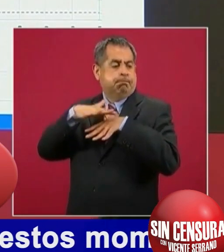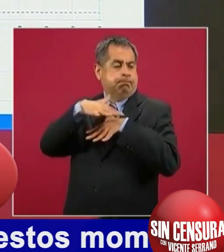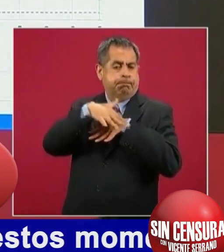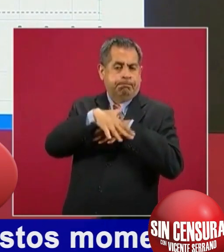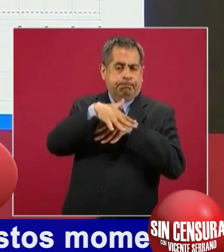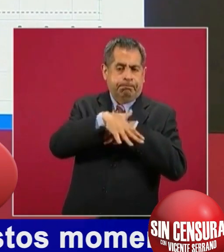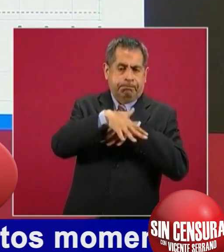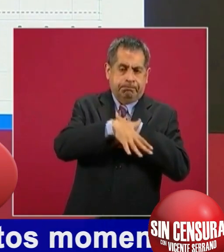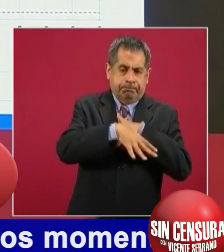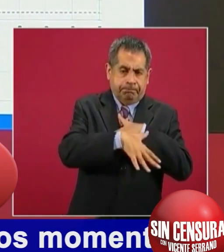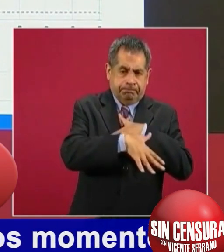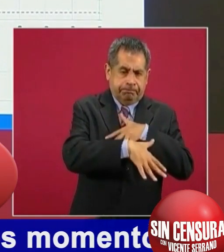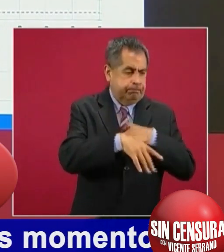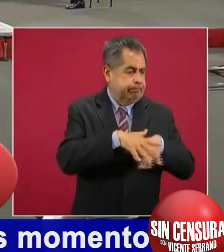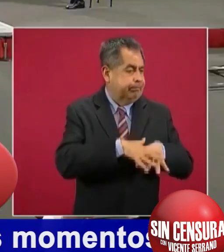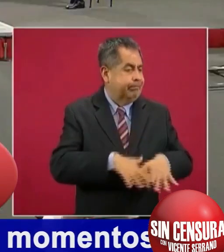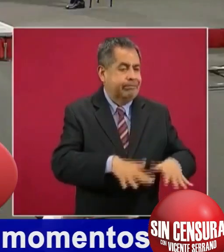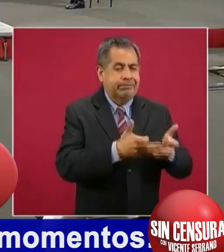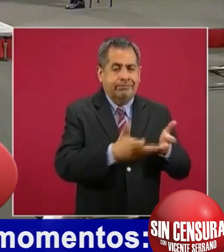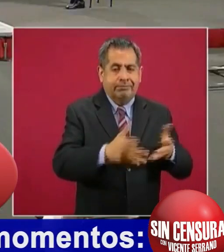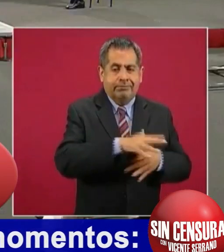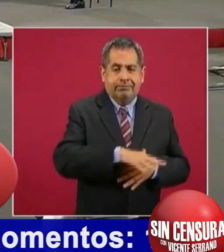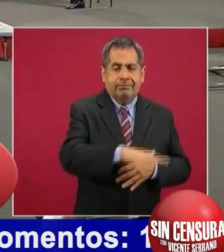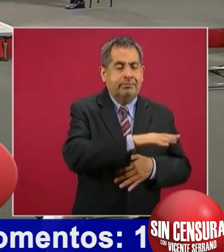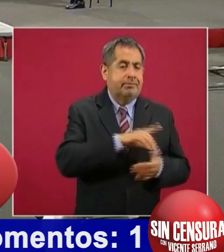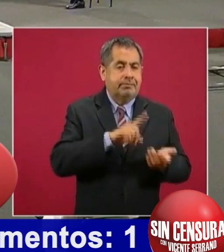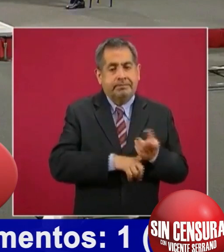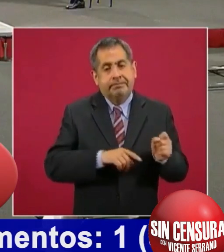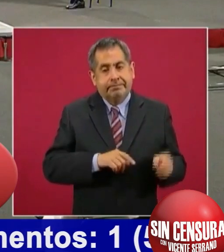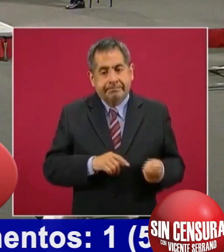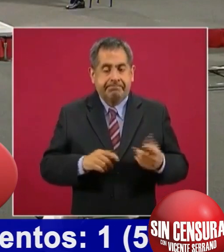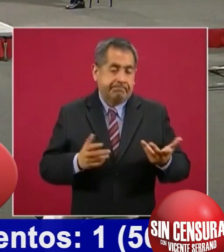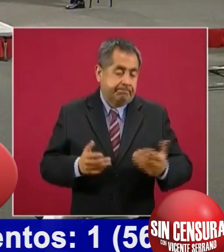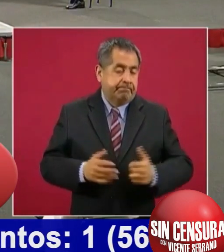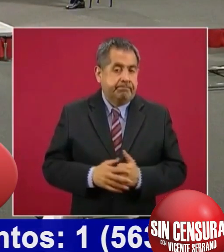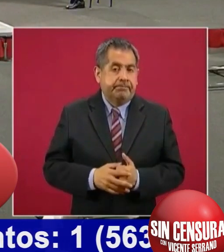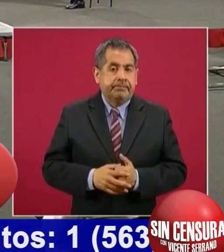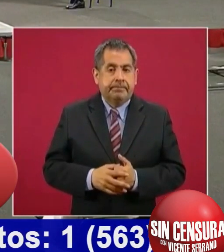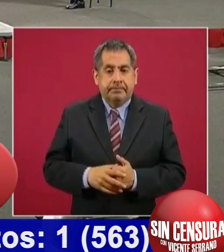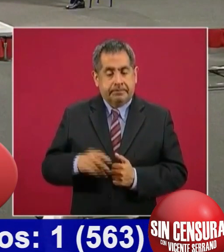tiempo es el río